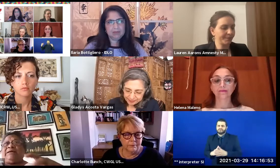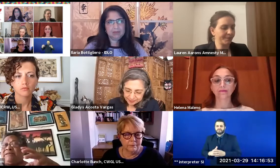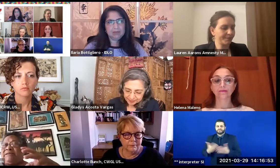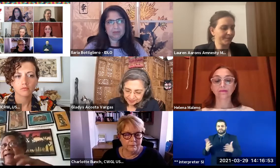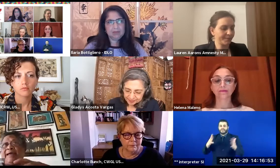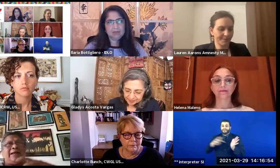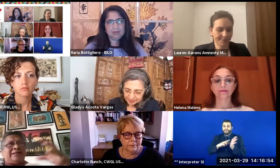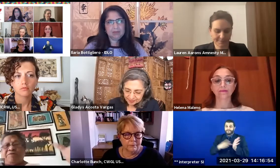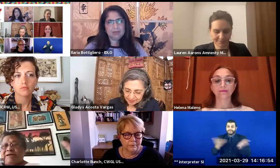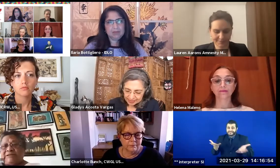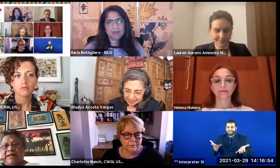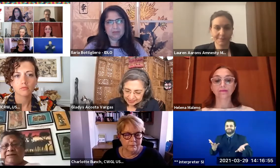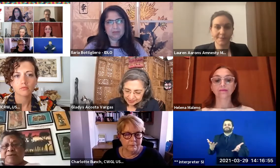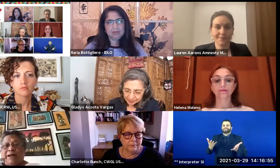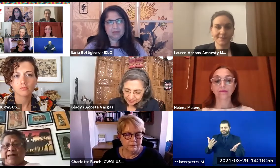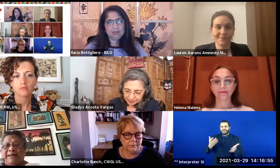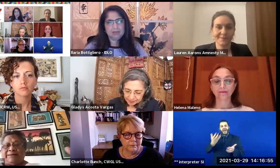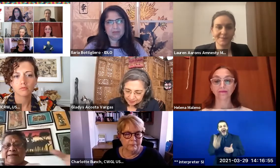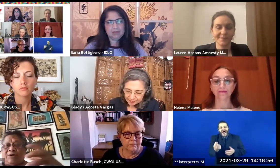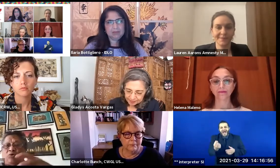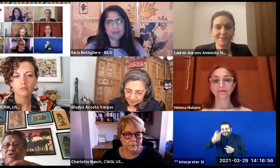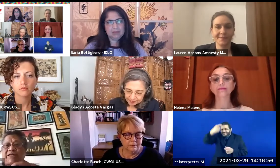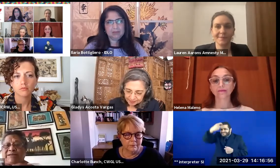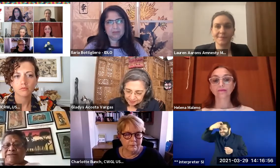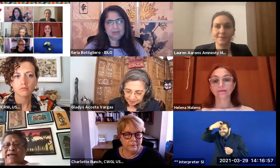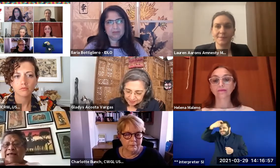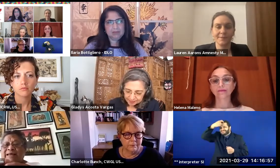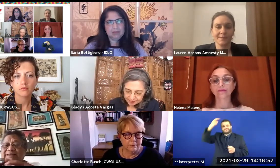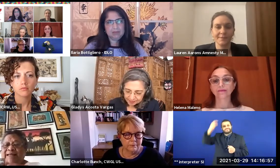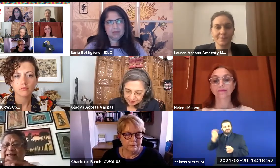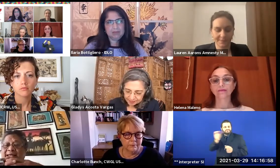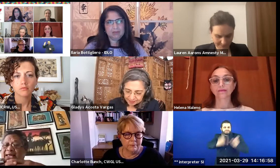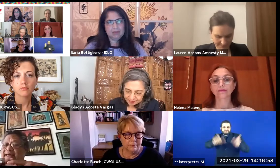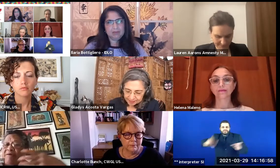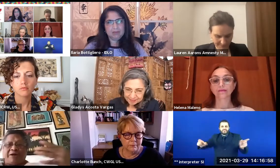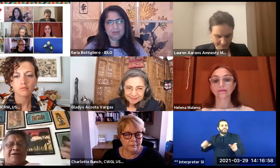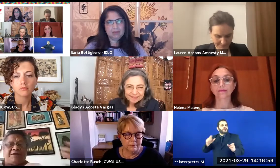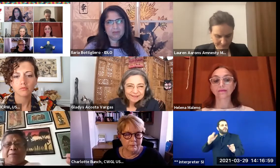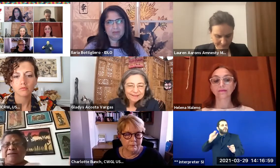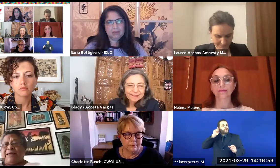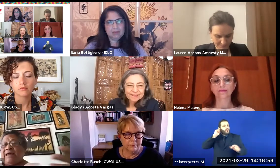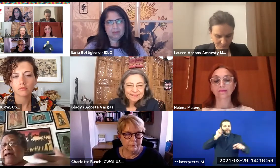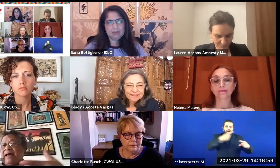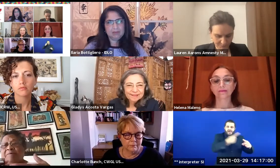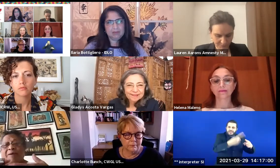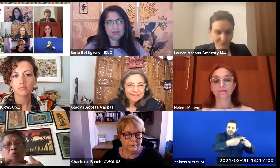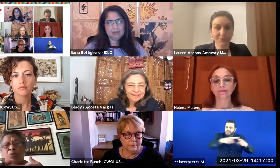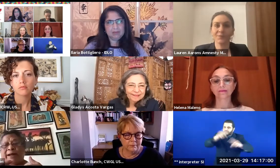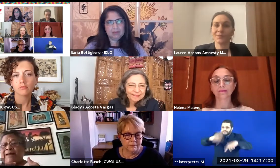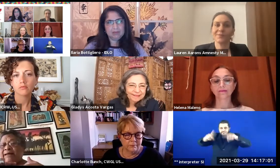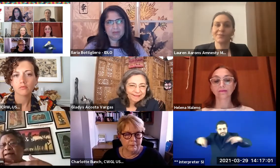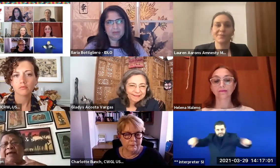conciencia de la diversidad de mujeres, tener conciencia de que efectivamente